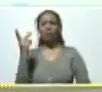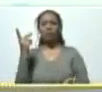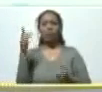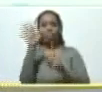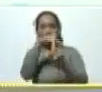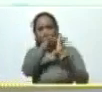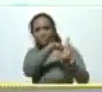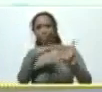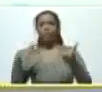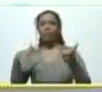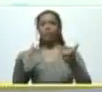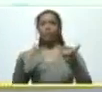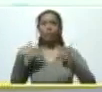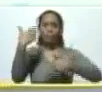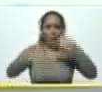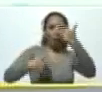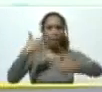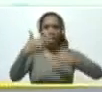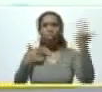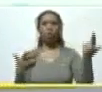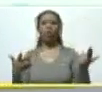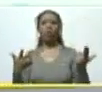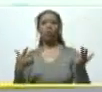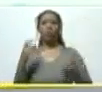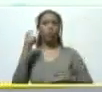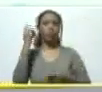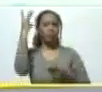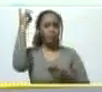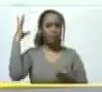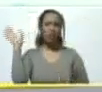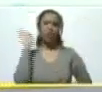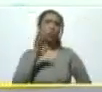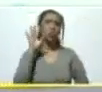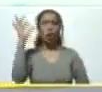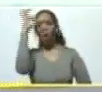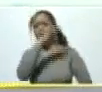usurpadores, bandidos, cretinos, cochinos.